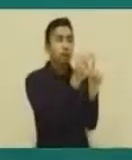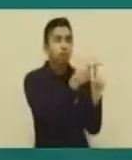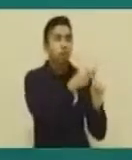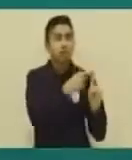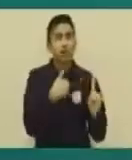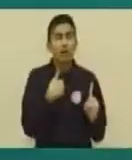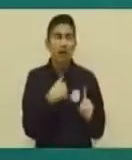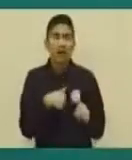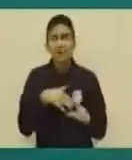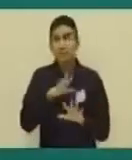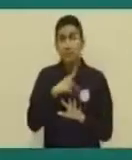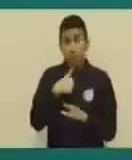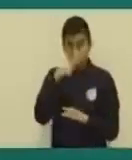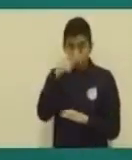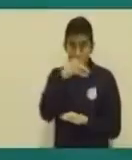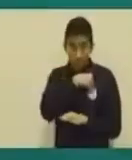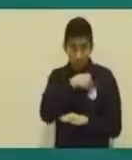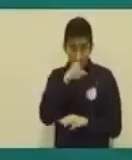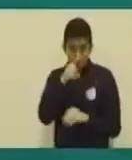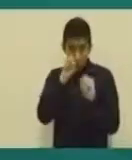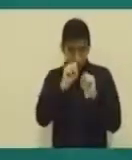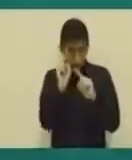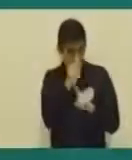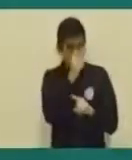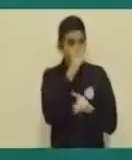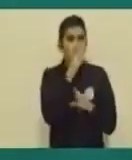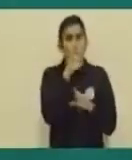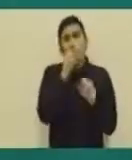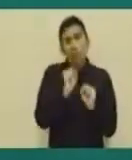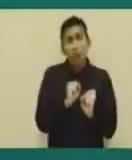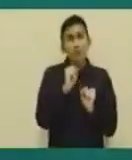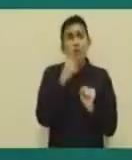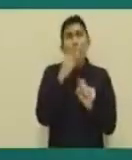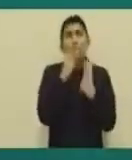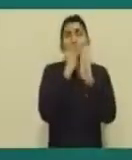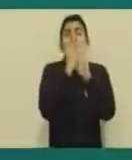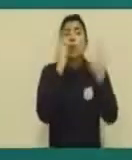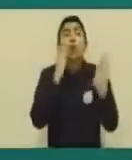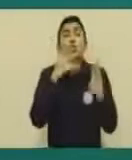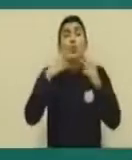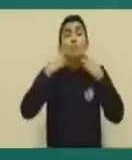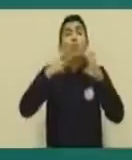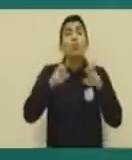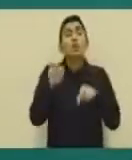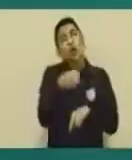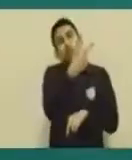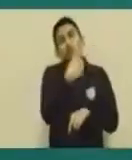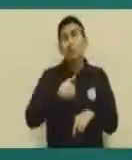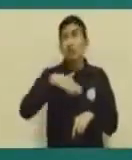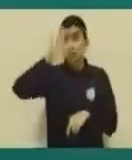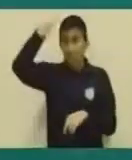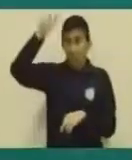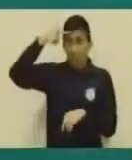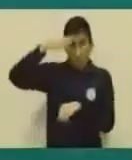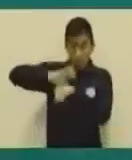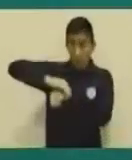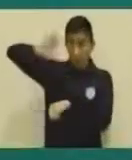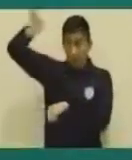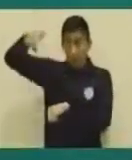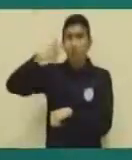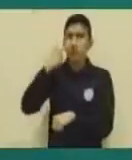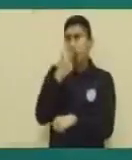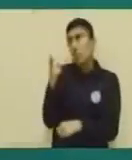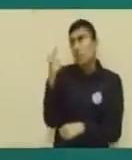instante? Avisar, si vamos pues en algún transporte público, avisar a una autoridad en cuanto